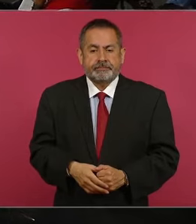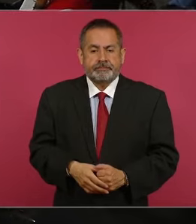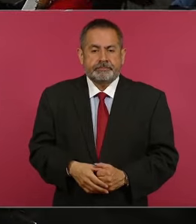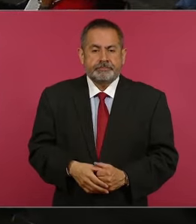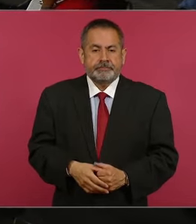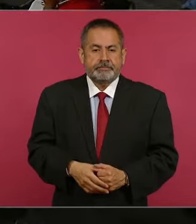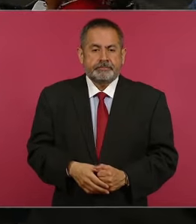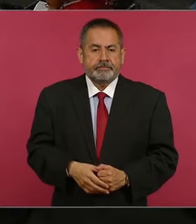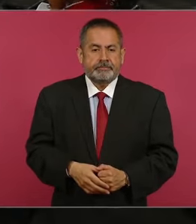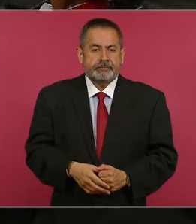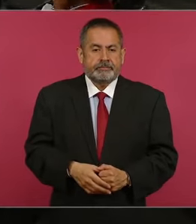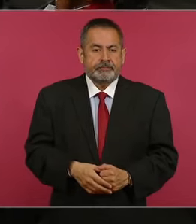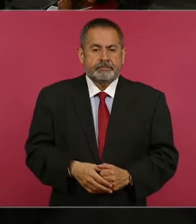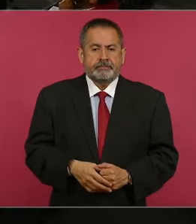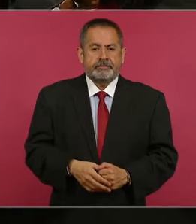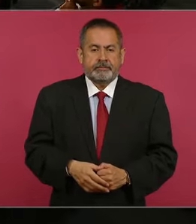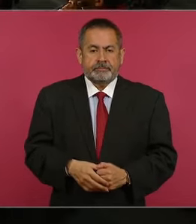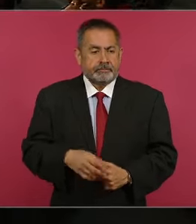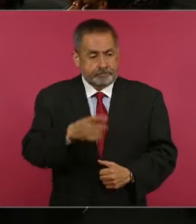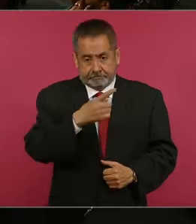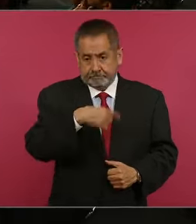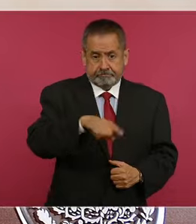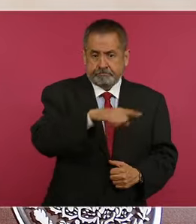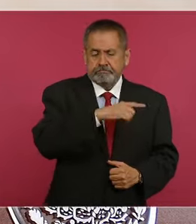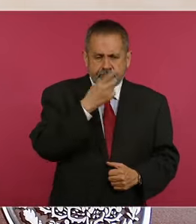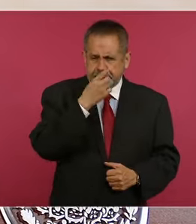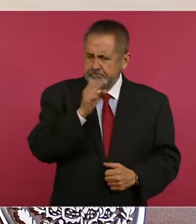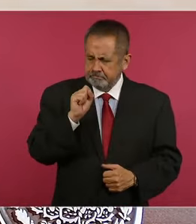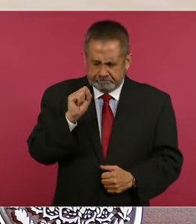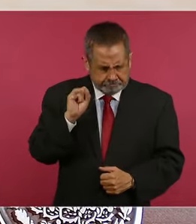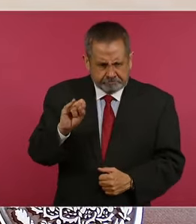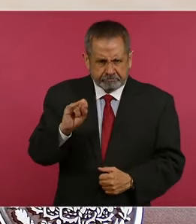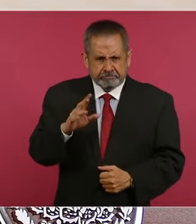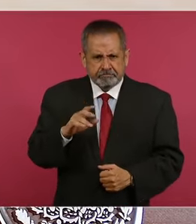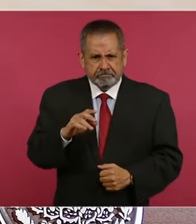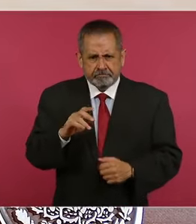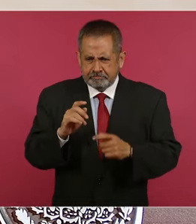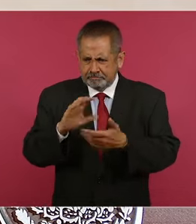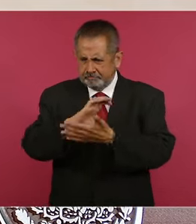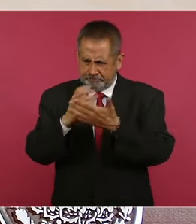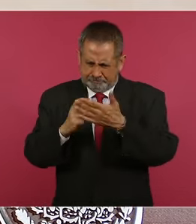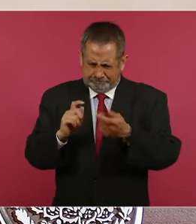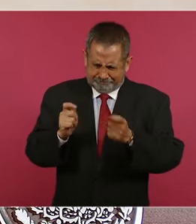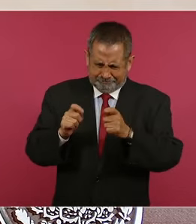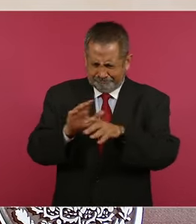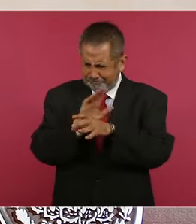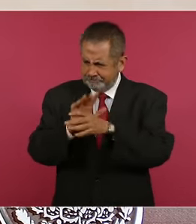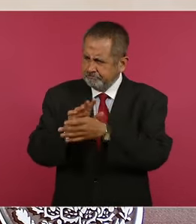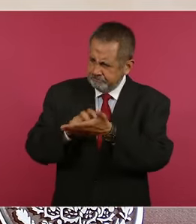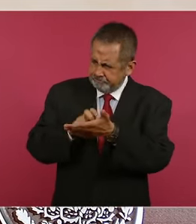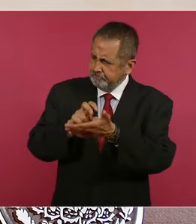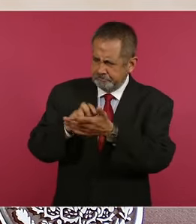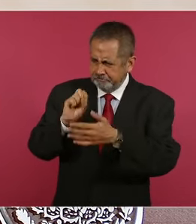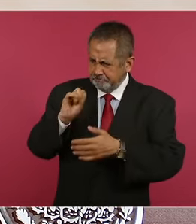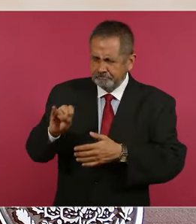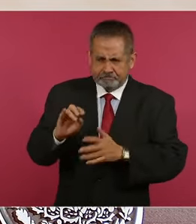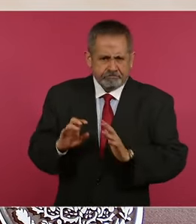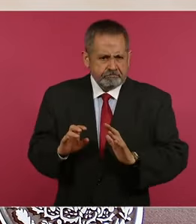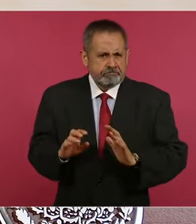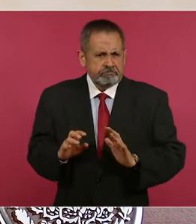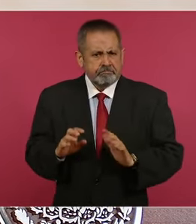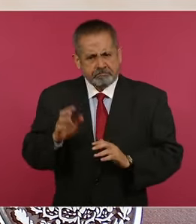estaban a favor de que se hiciera un ajuste al contrato, más que